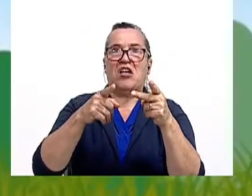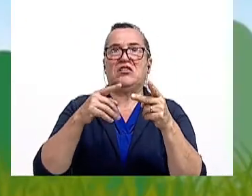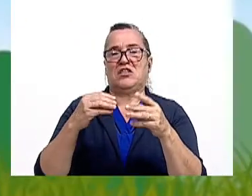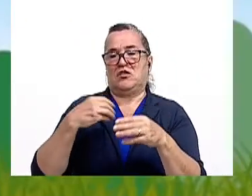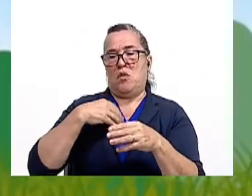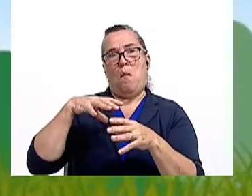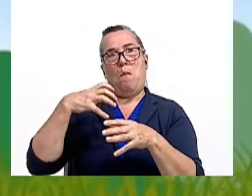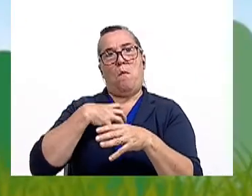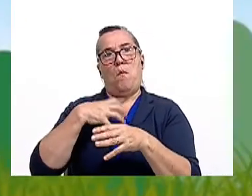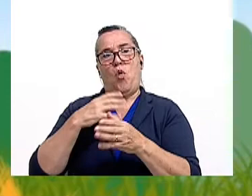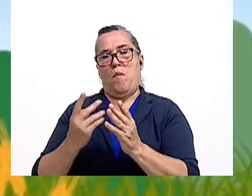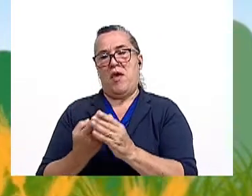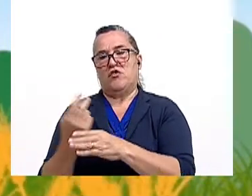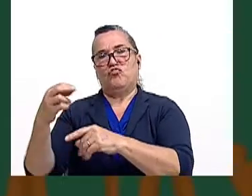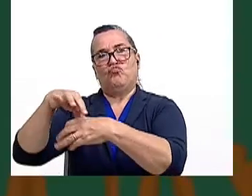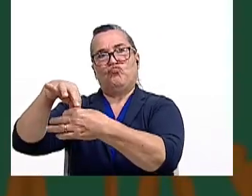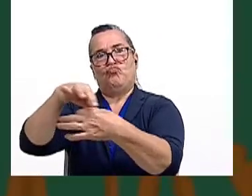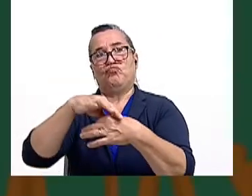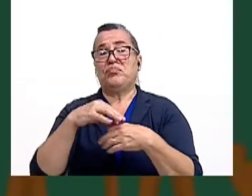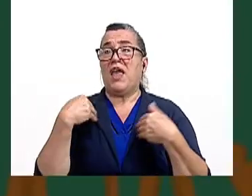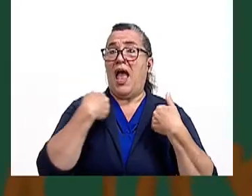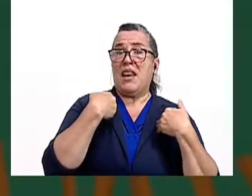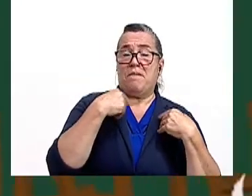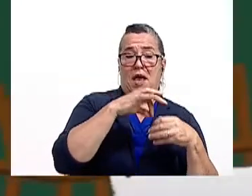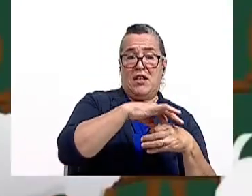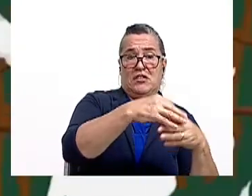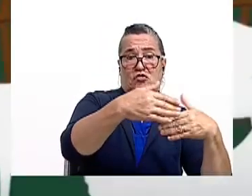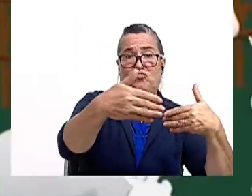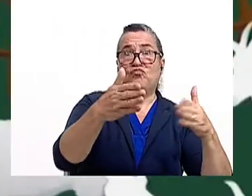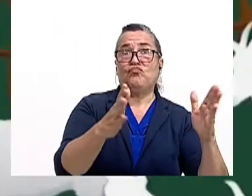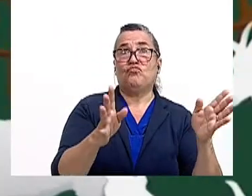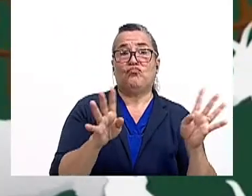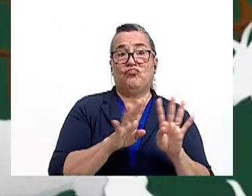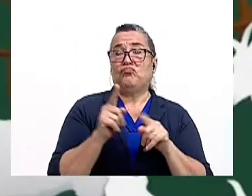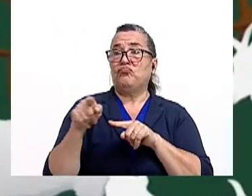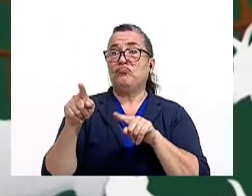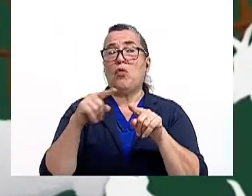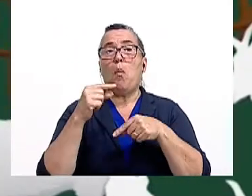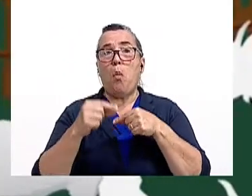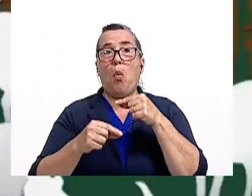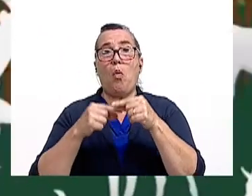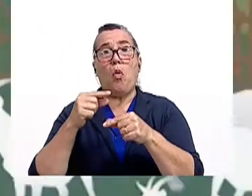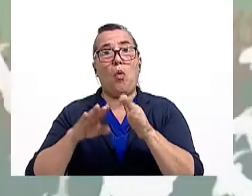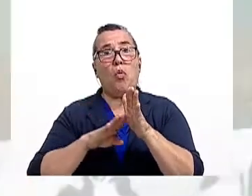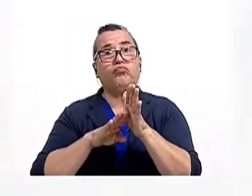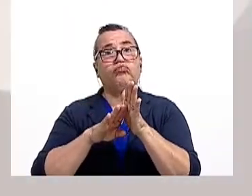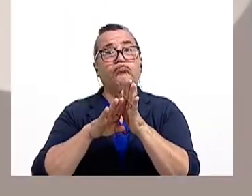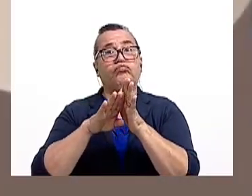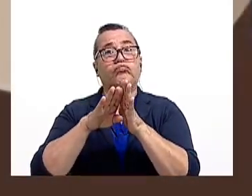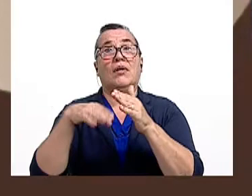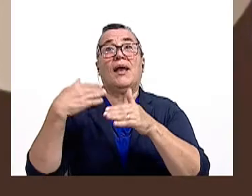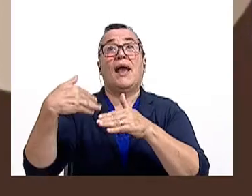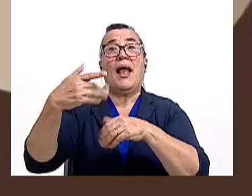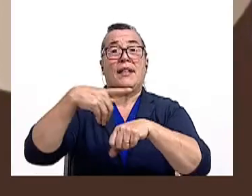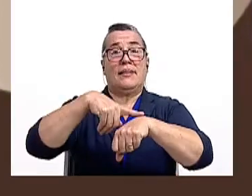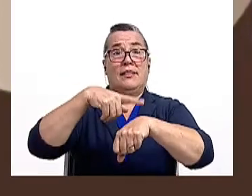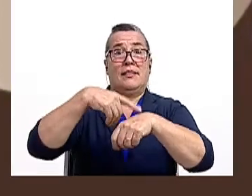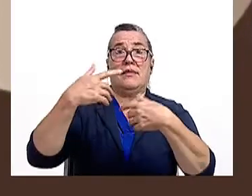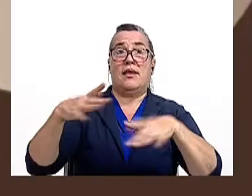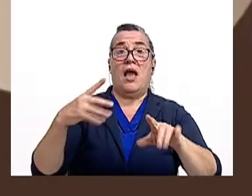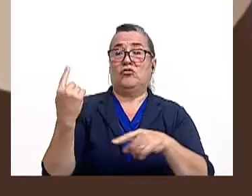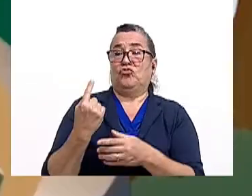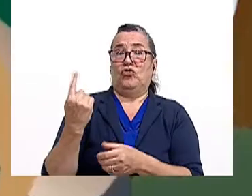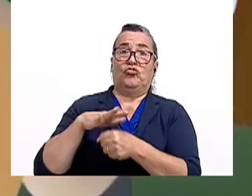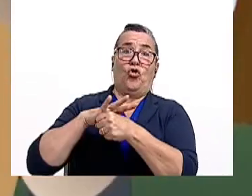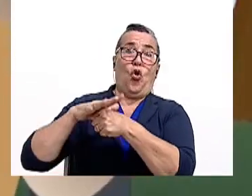propias plantaciones, sus propios animales y poco a poco va saliendo adelante. Al tiempo de estar ya solo